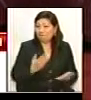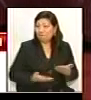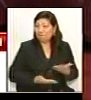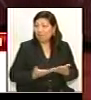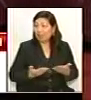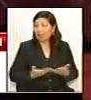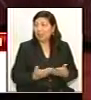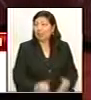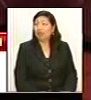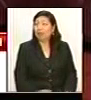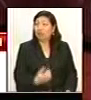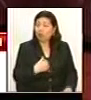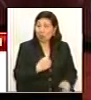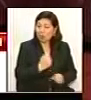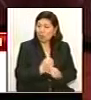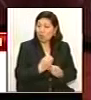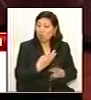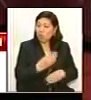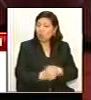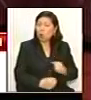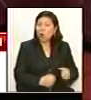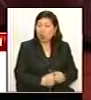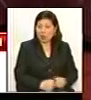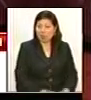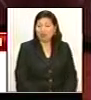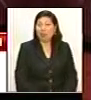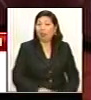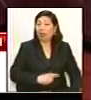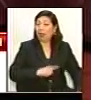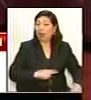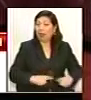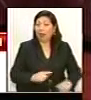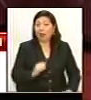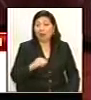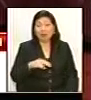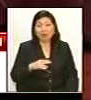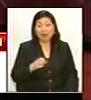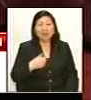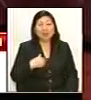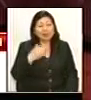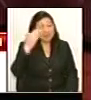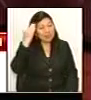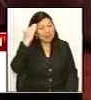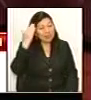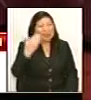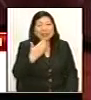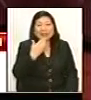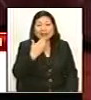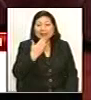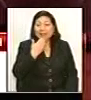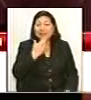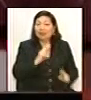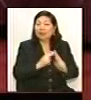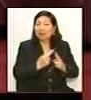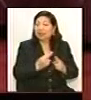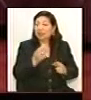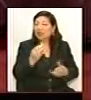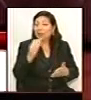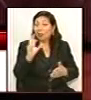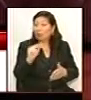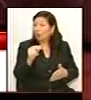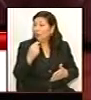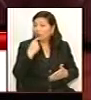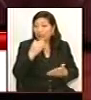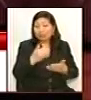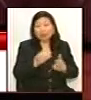que he trabajado muchos años con los gerentes de línea, entonces yo sé quién reúne o quien no